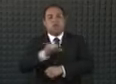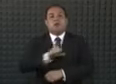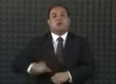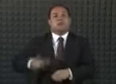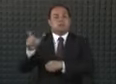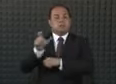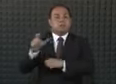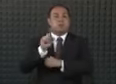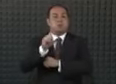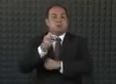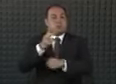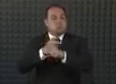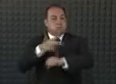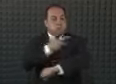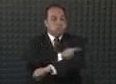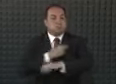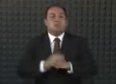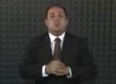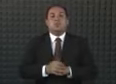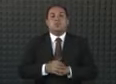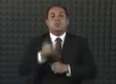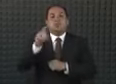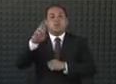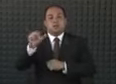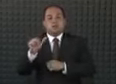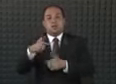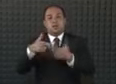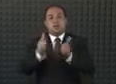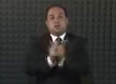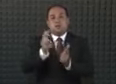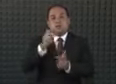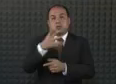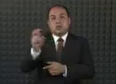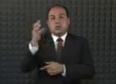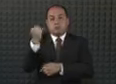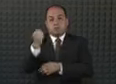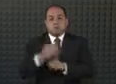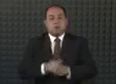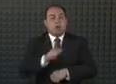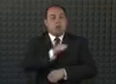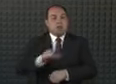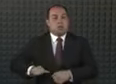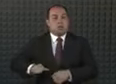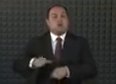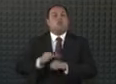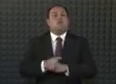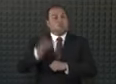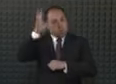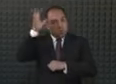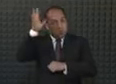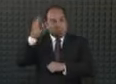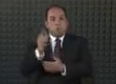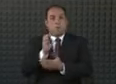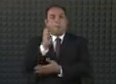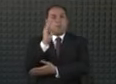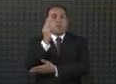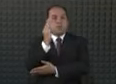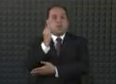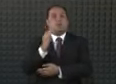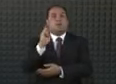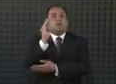la segunda dosis de personas vacunadas con AstraZeneca del grupo de 30 a 39 años de las alcaldías Cuauhtémoc, Milpalta y Magdalena